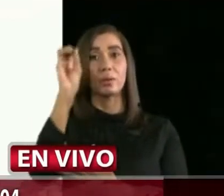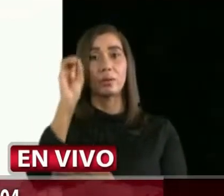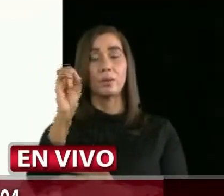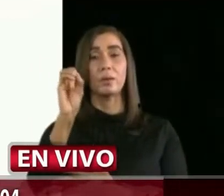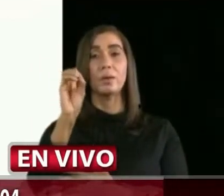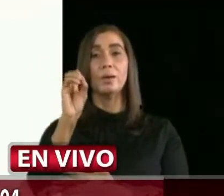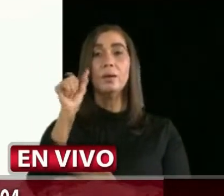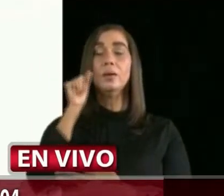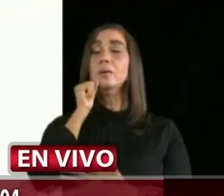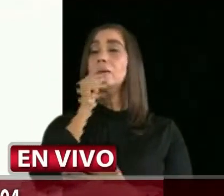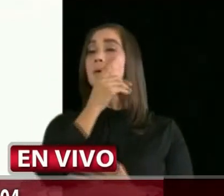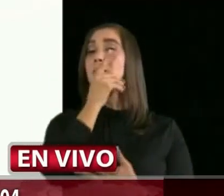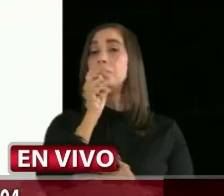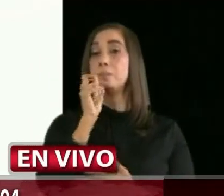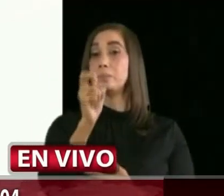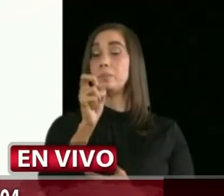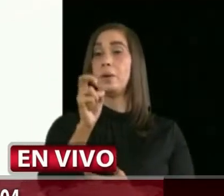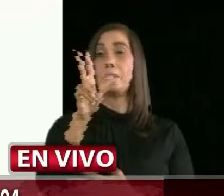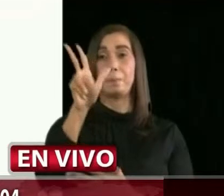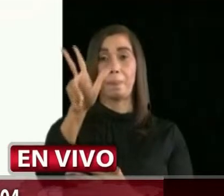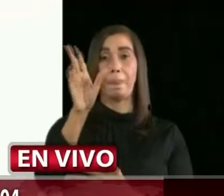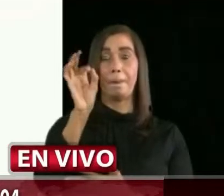4.95% Santo Domingo Norte,